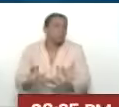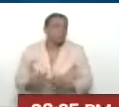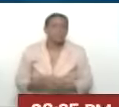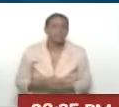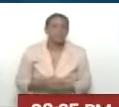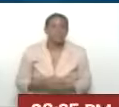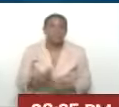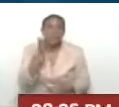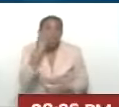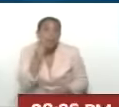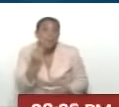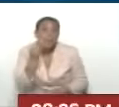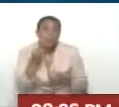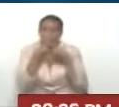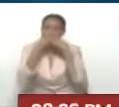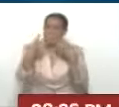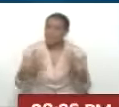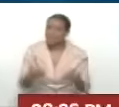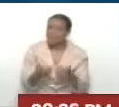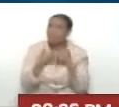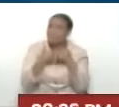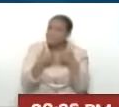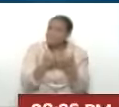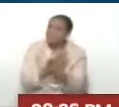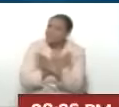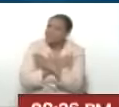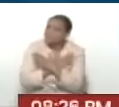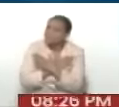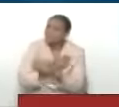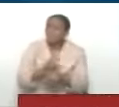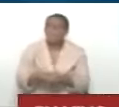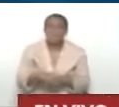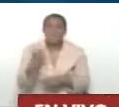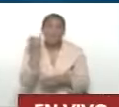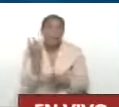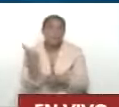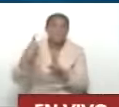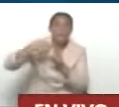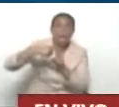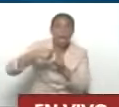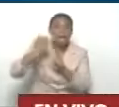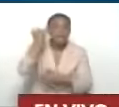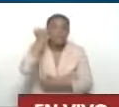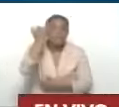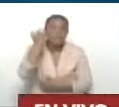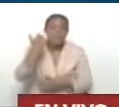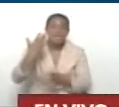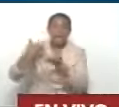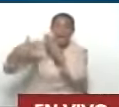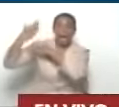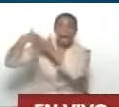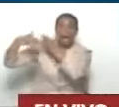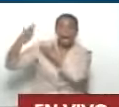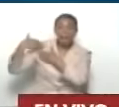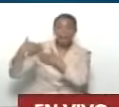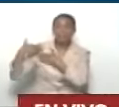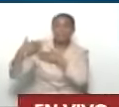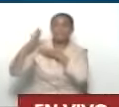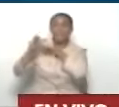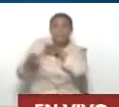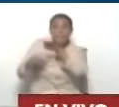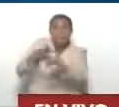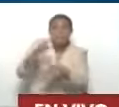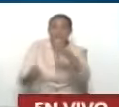Es una experiencia maravillosa que viene a sumar las ideas de los pasos